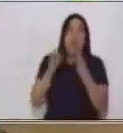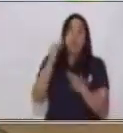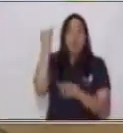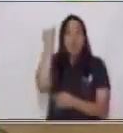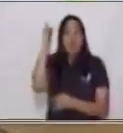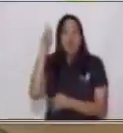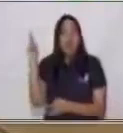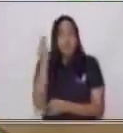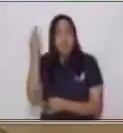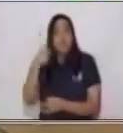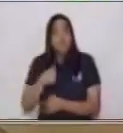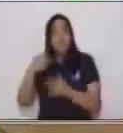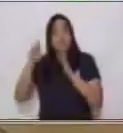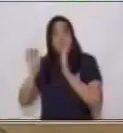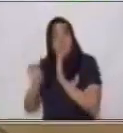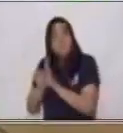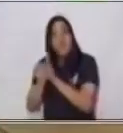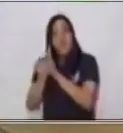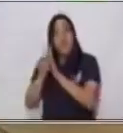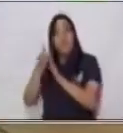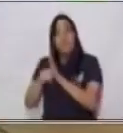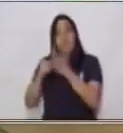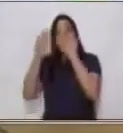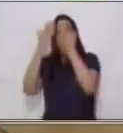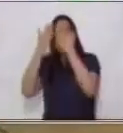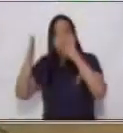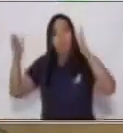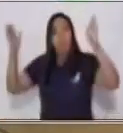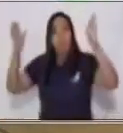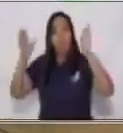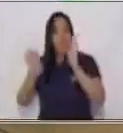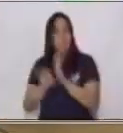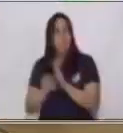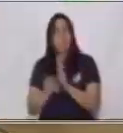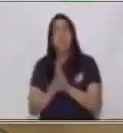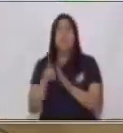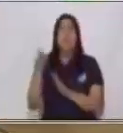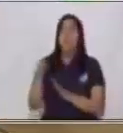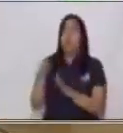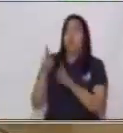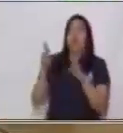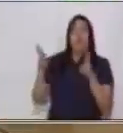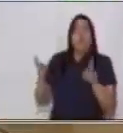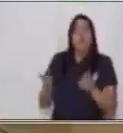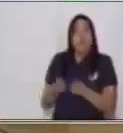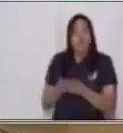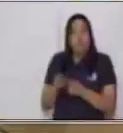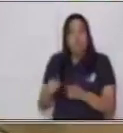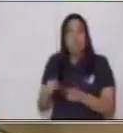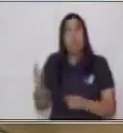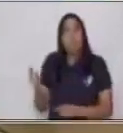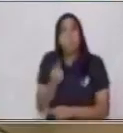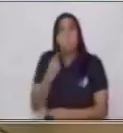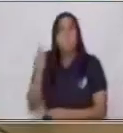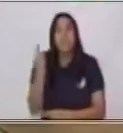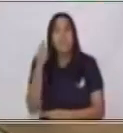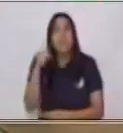o hacen el texto más extenso. En este caso, en un resumen, lo importante son